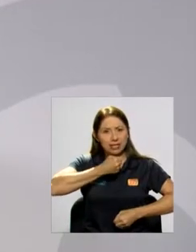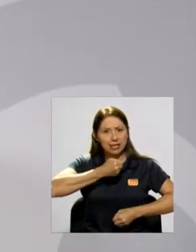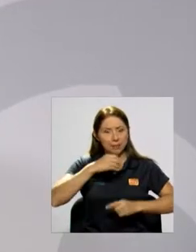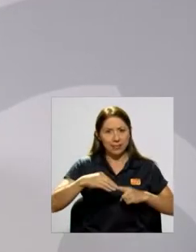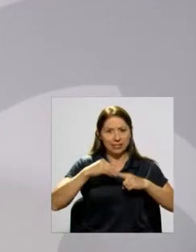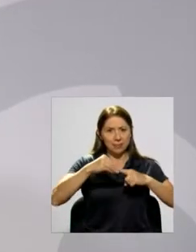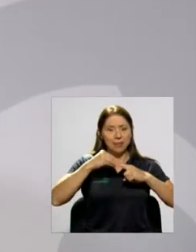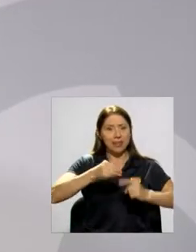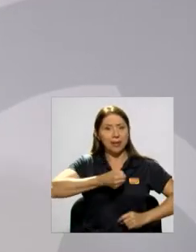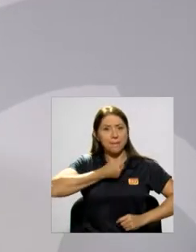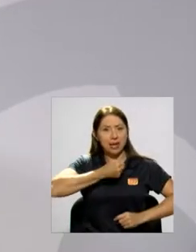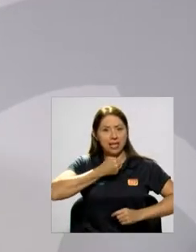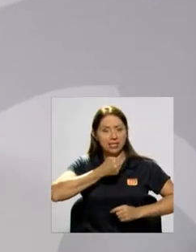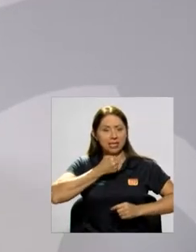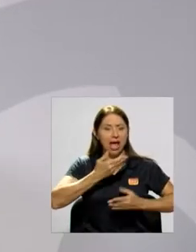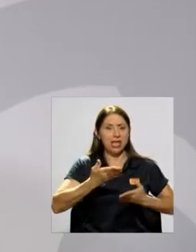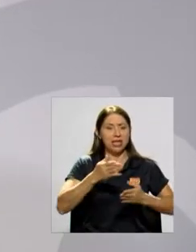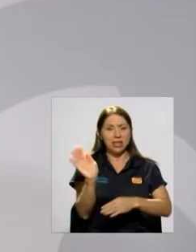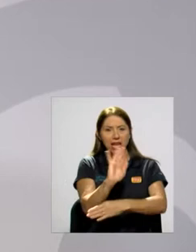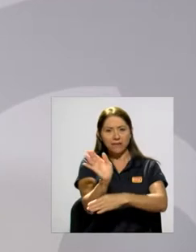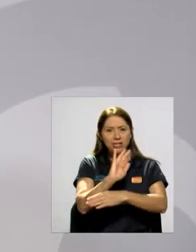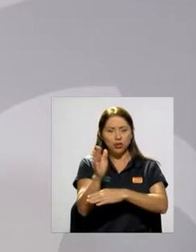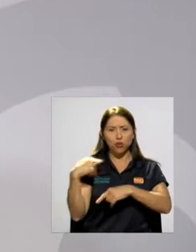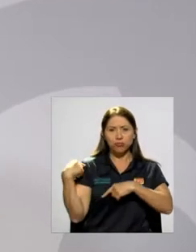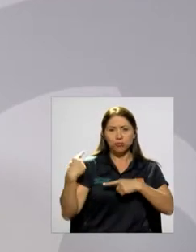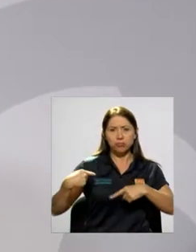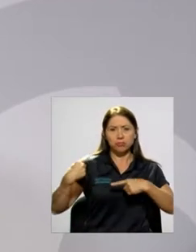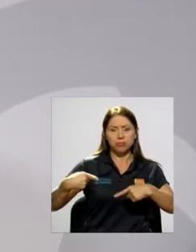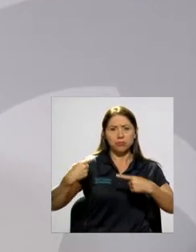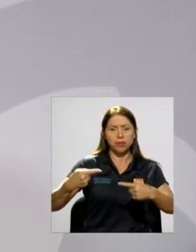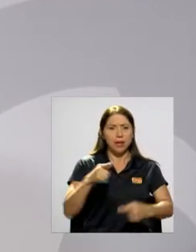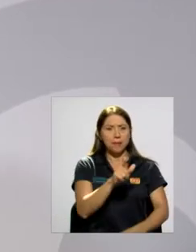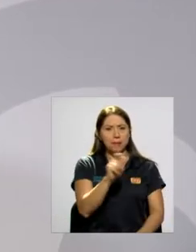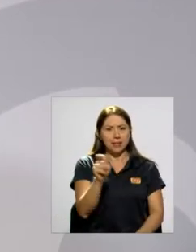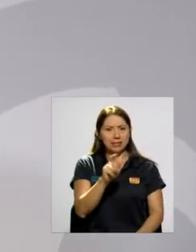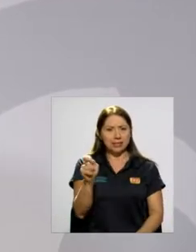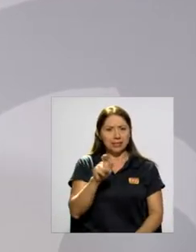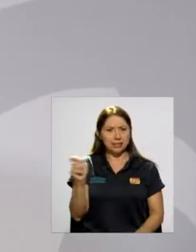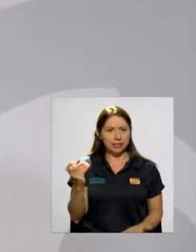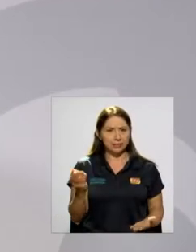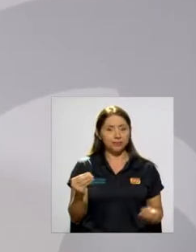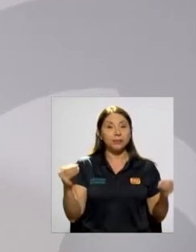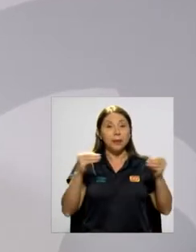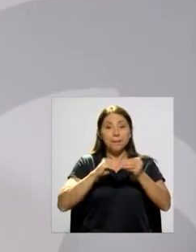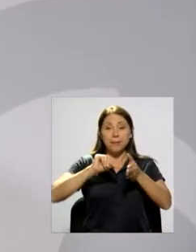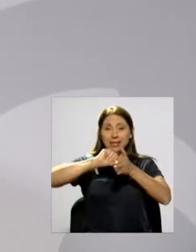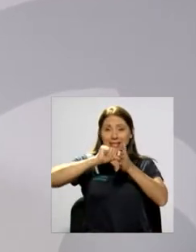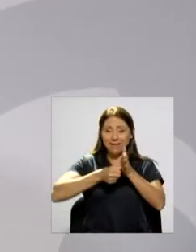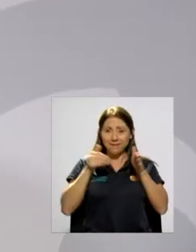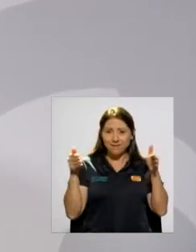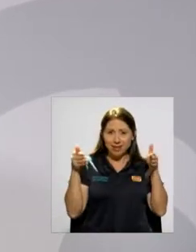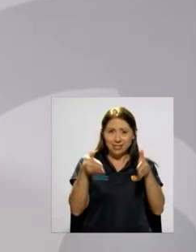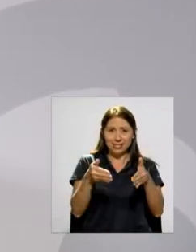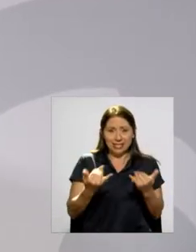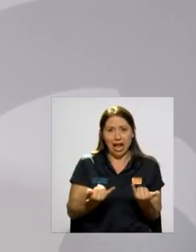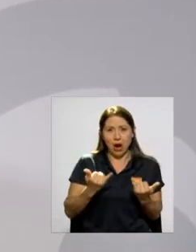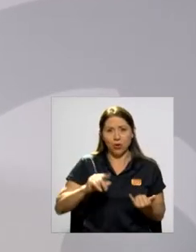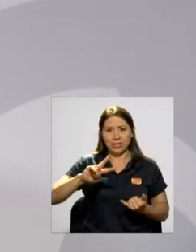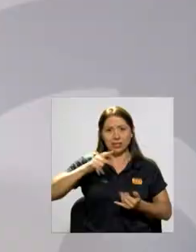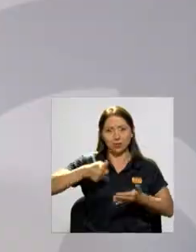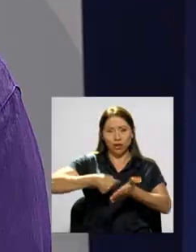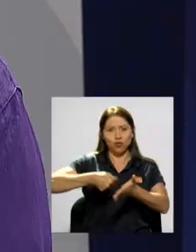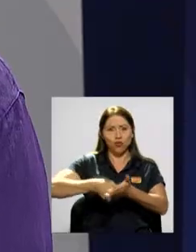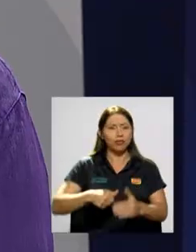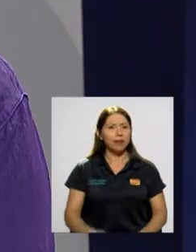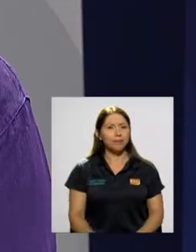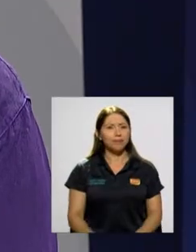la prensa y televisión, a lo largo de todos estos meses y quizás con mayor énfasis en esta segunda ronda? Sí, a